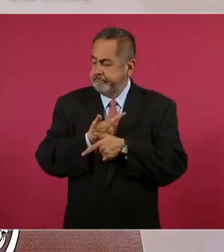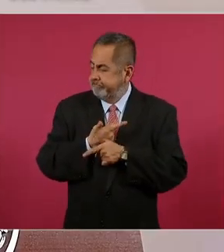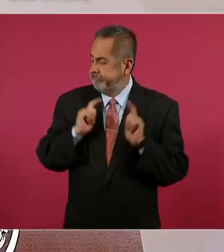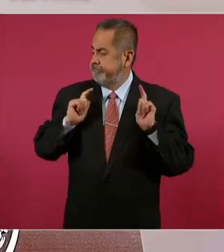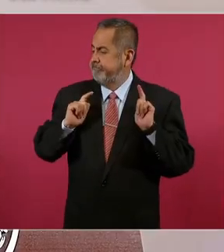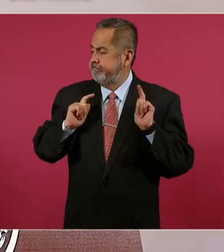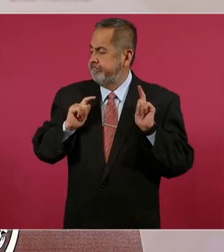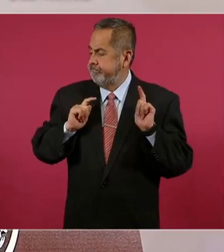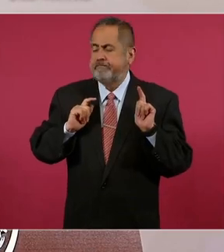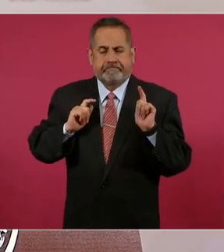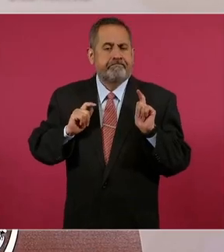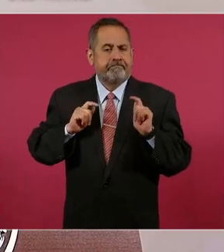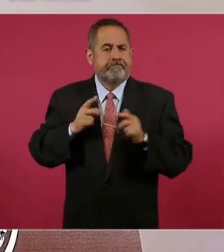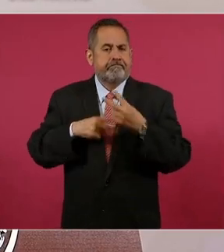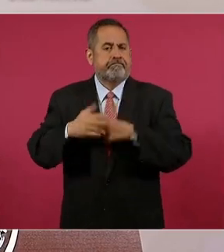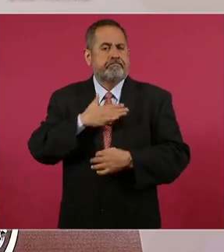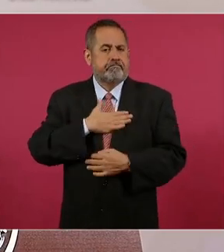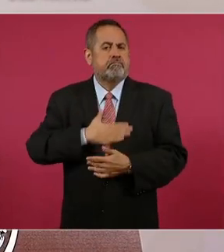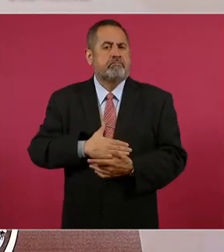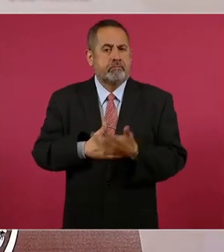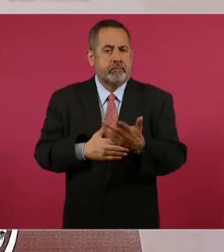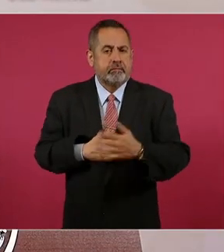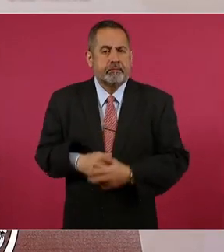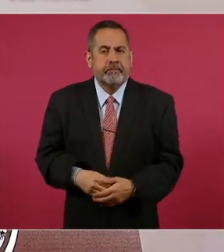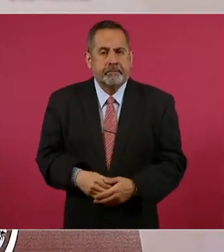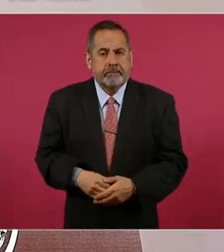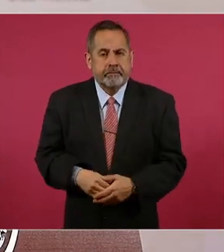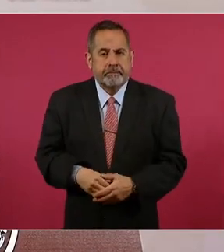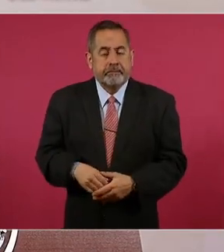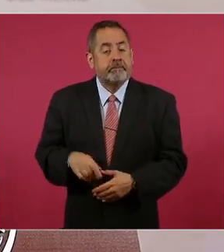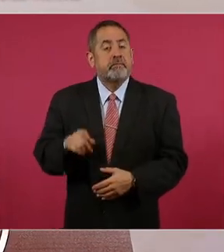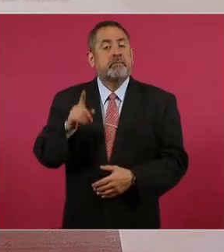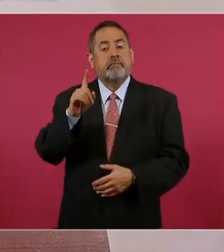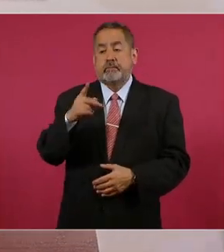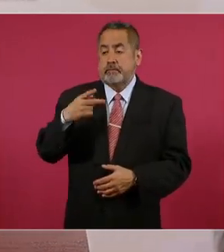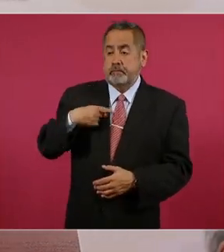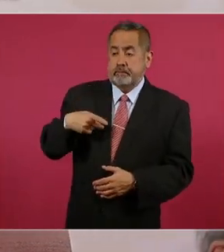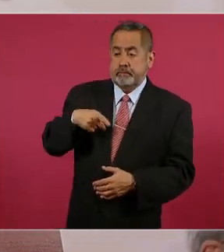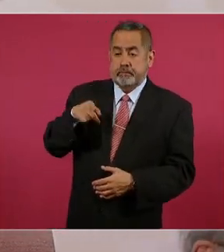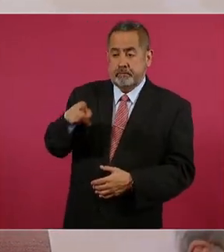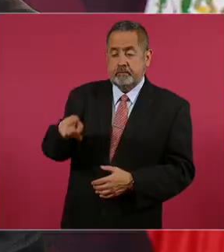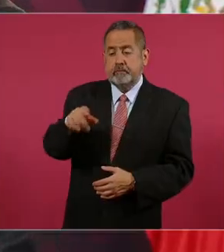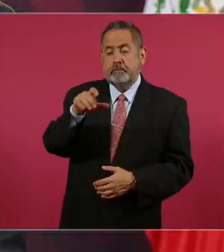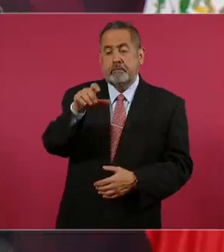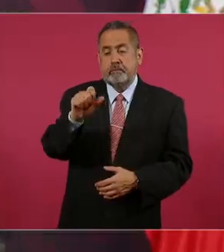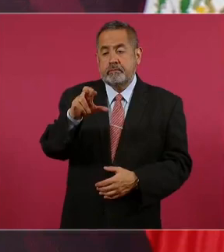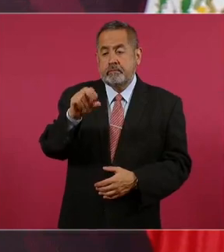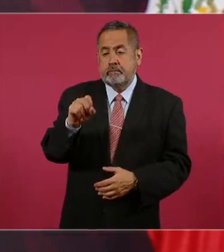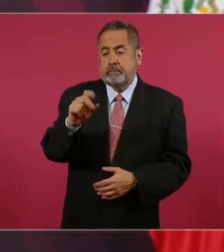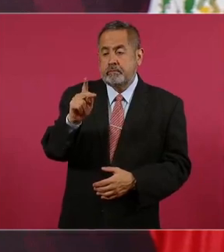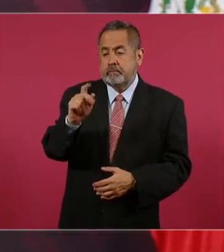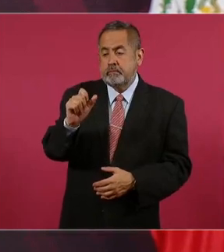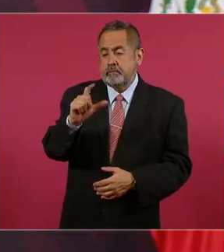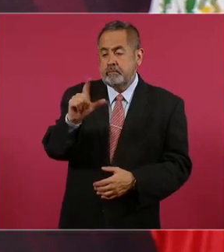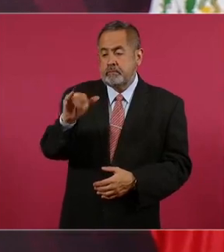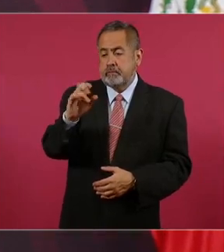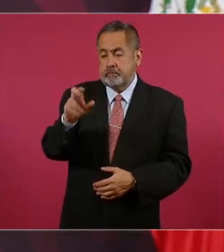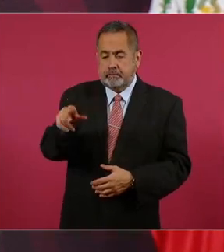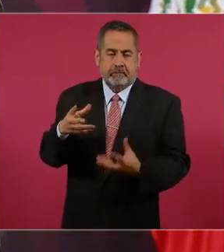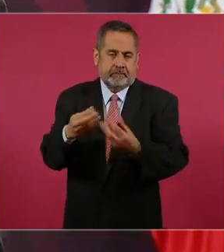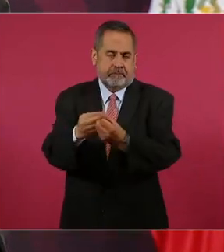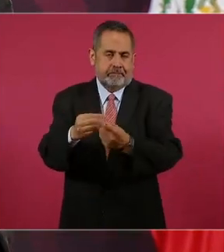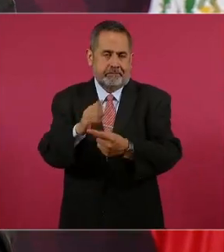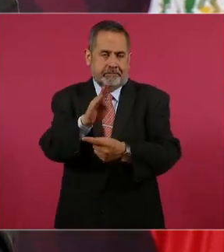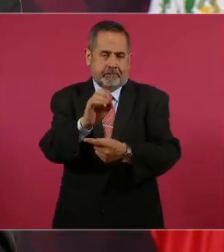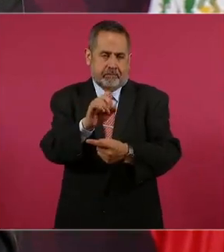Uno de los bolivarianos más auténticos, el maestro Carlos Pellicer, decía que